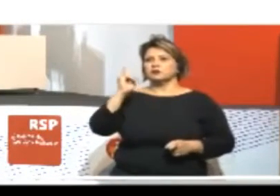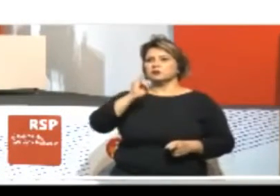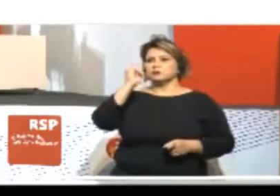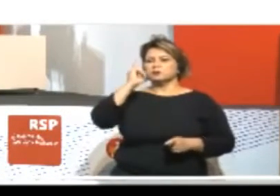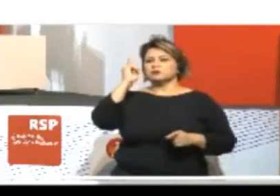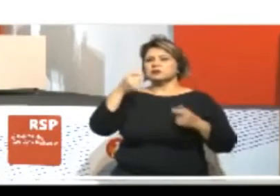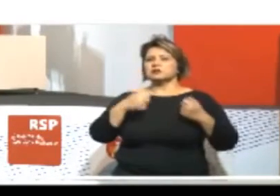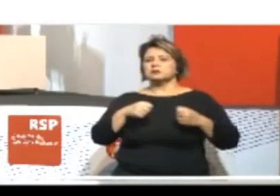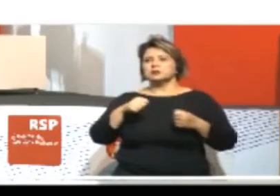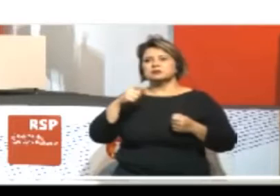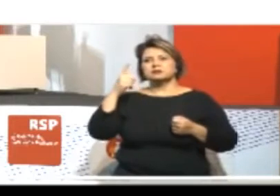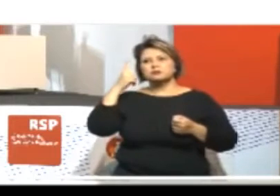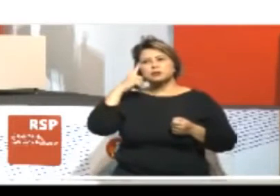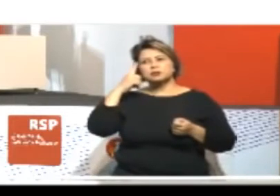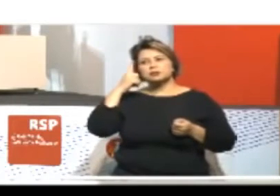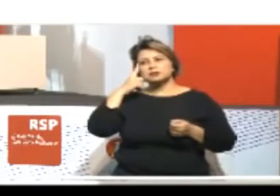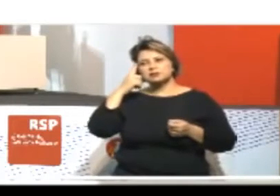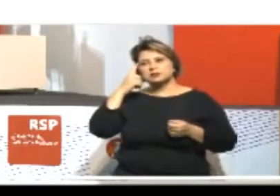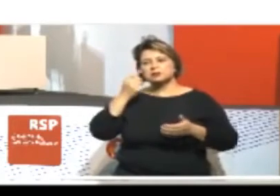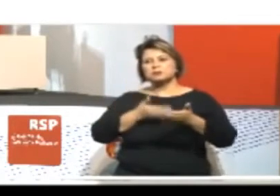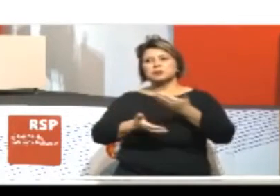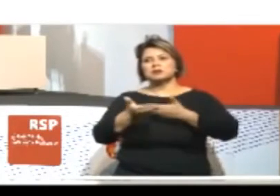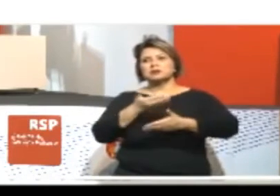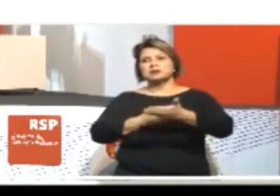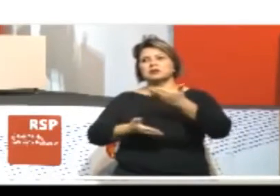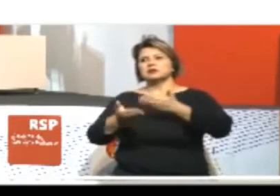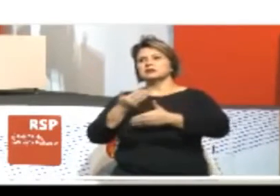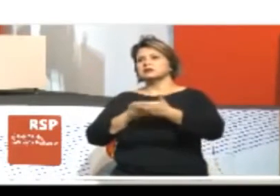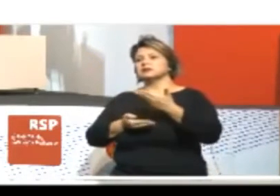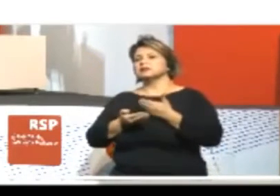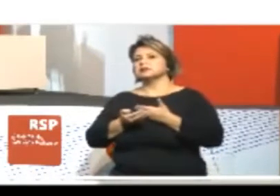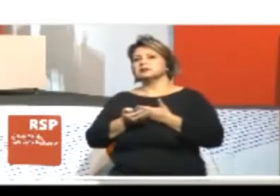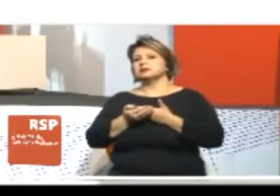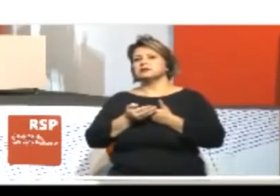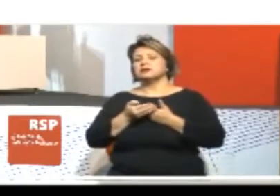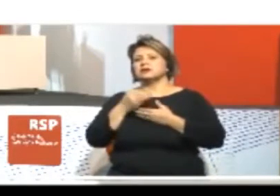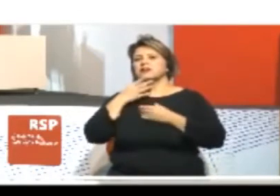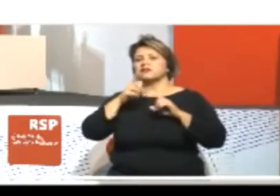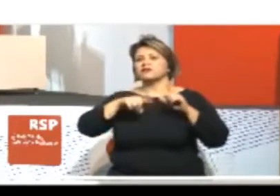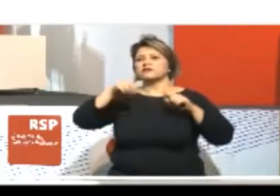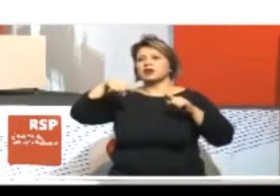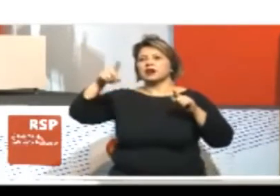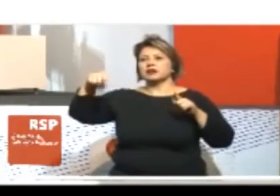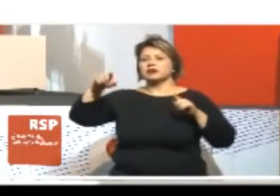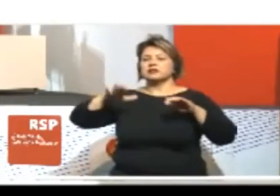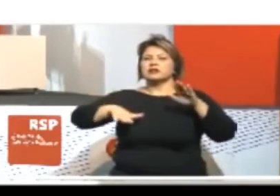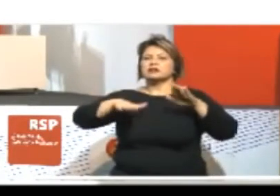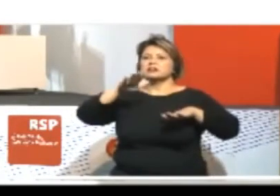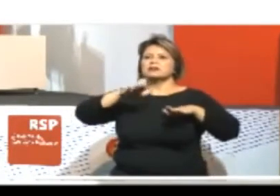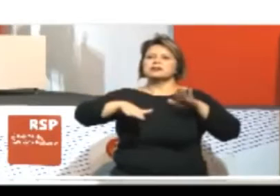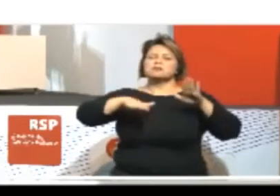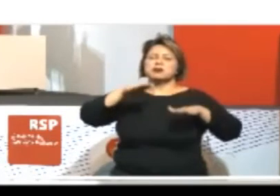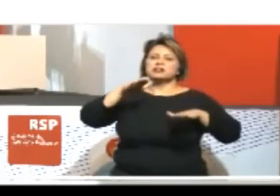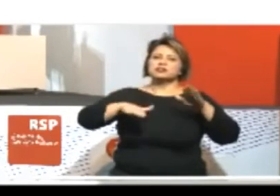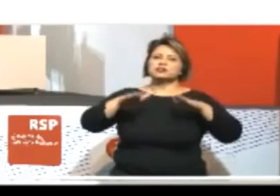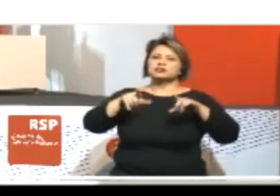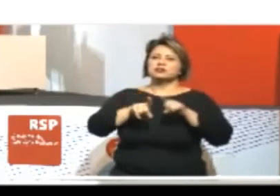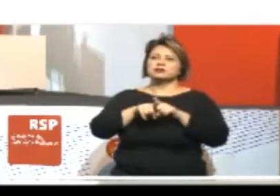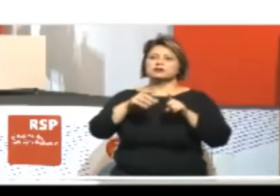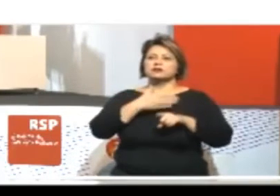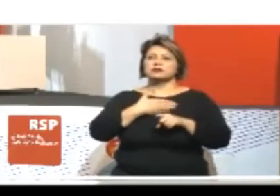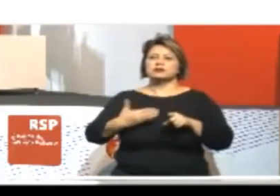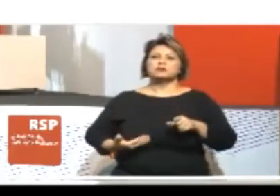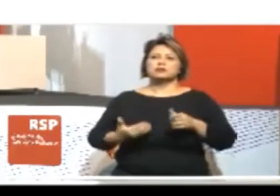relaciones intergubernamentales varían dependiendo del área de política que se está estudiando. La